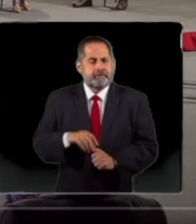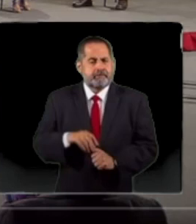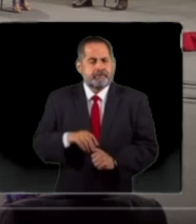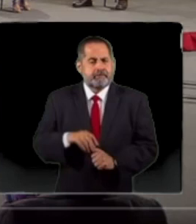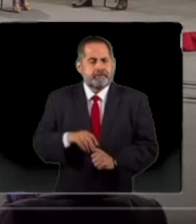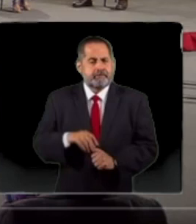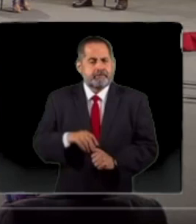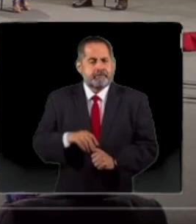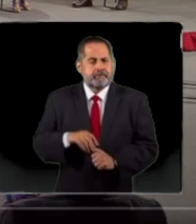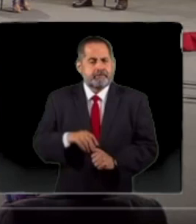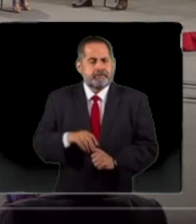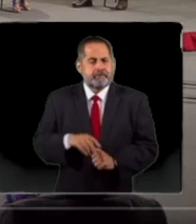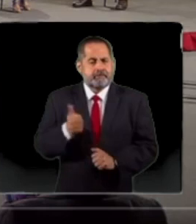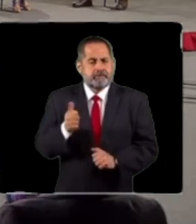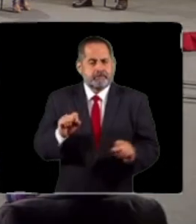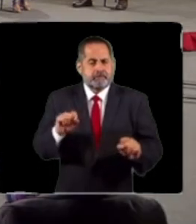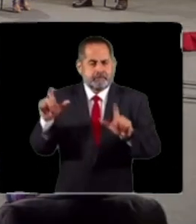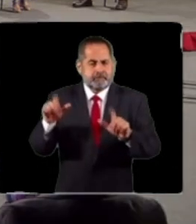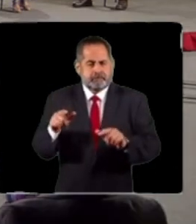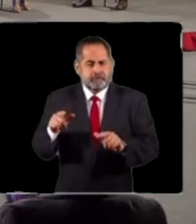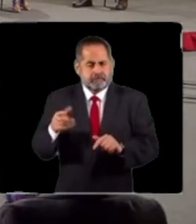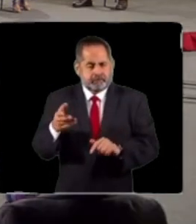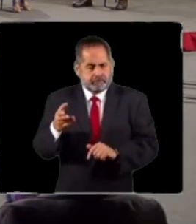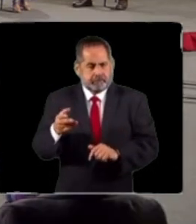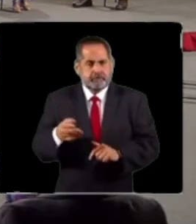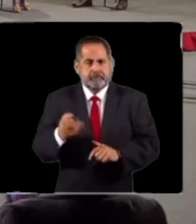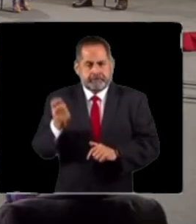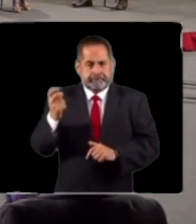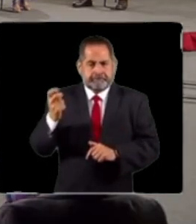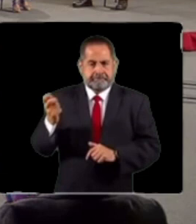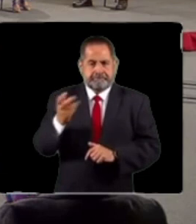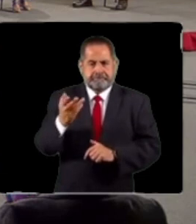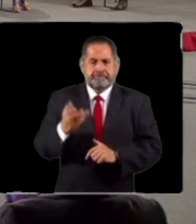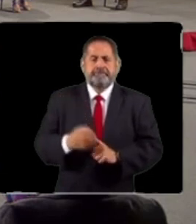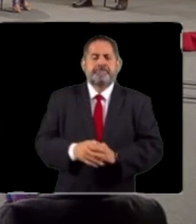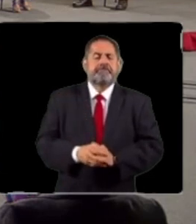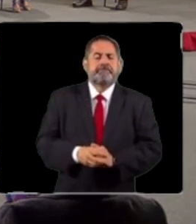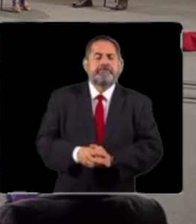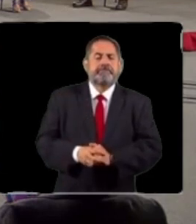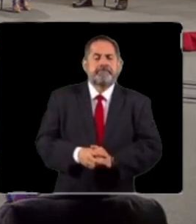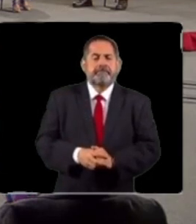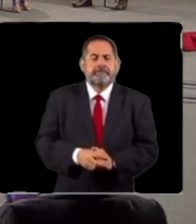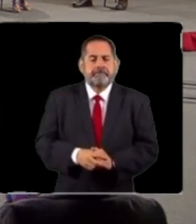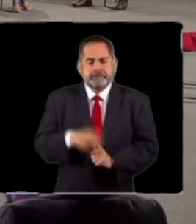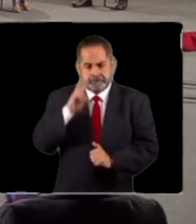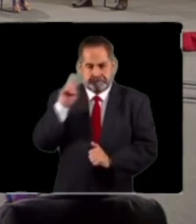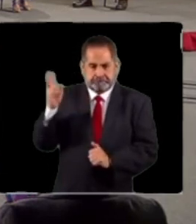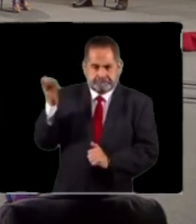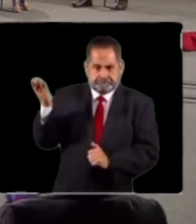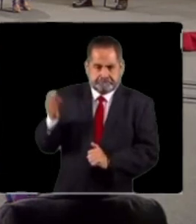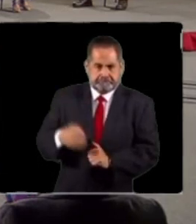a escuchar lo que dijo el presidente de esto. Es esta. Miren,